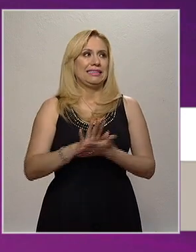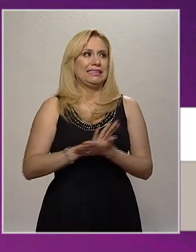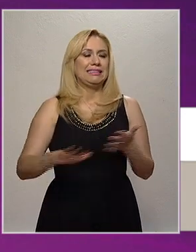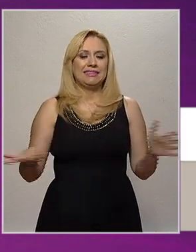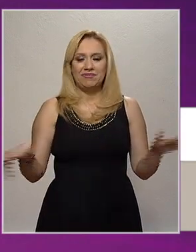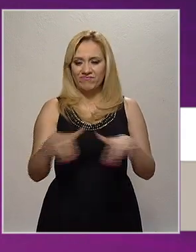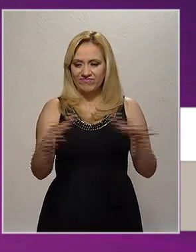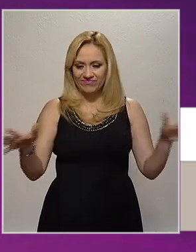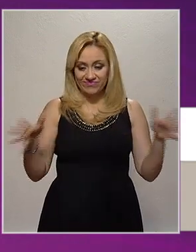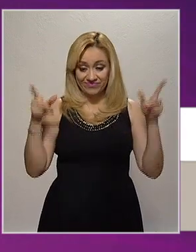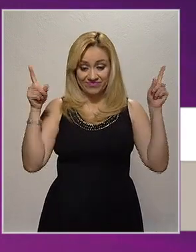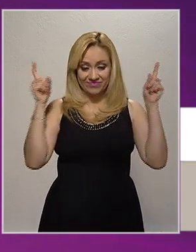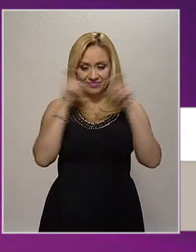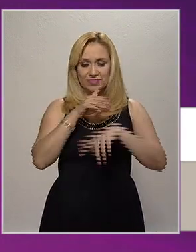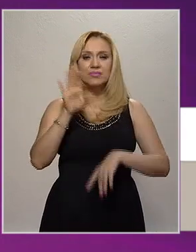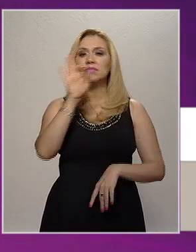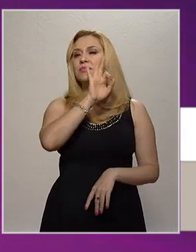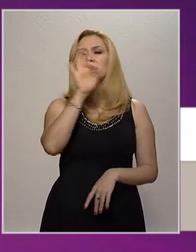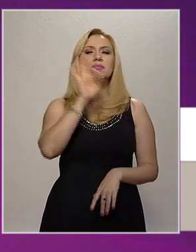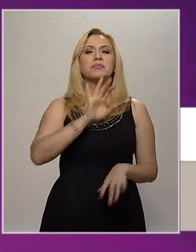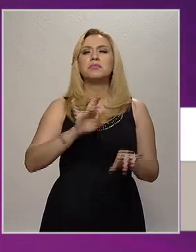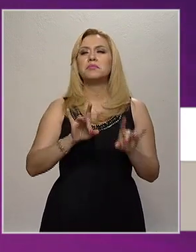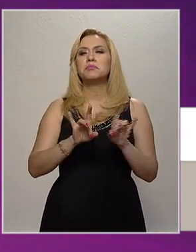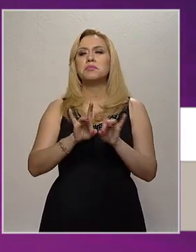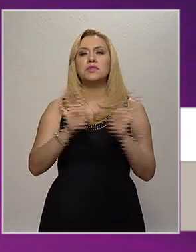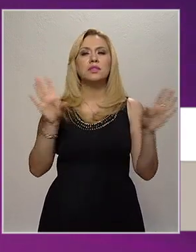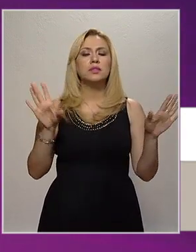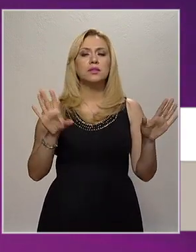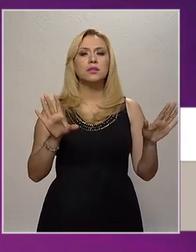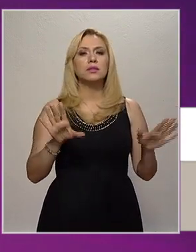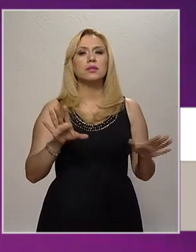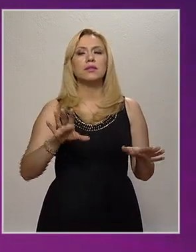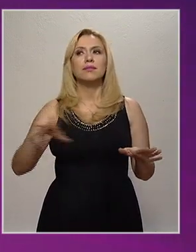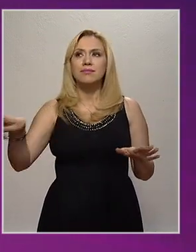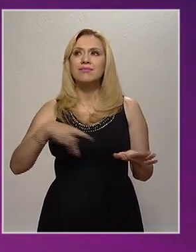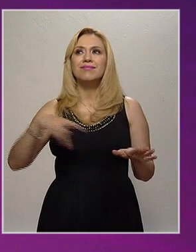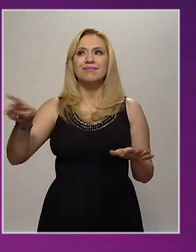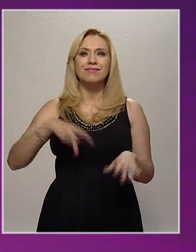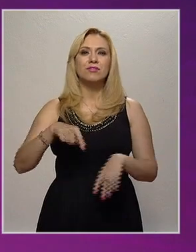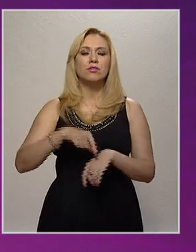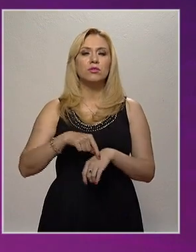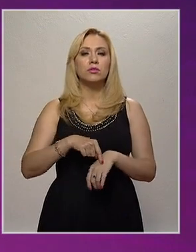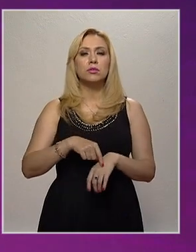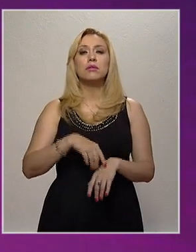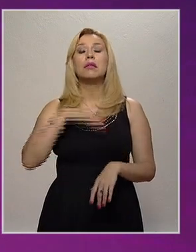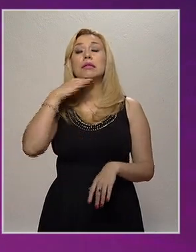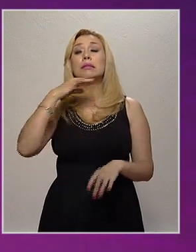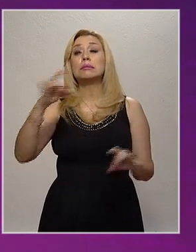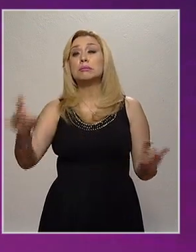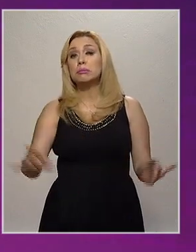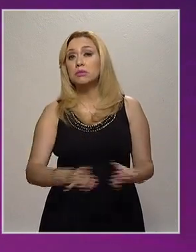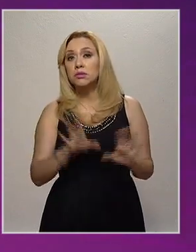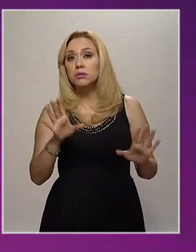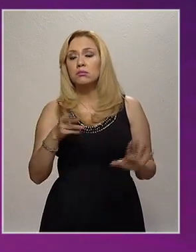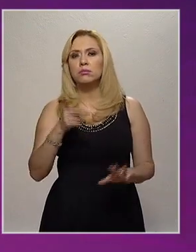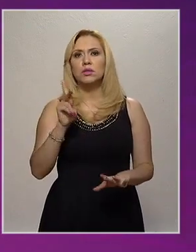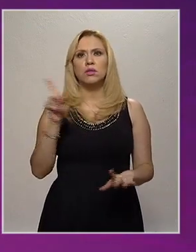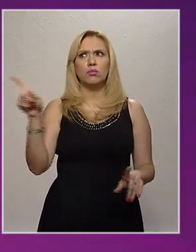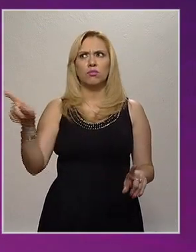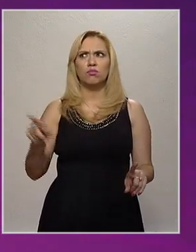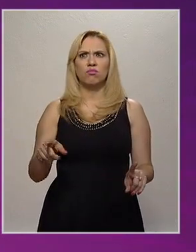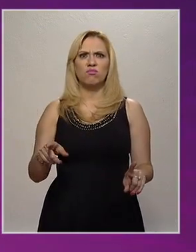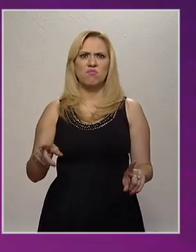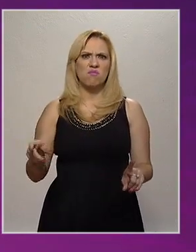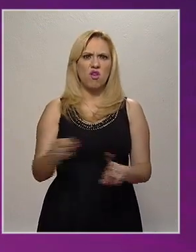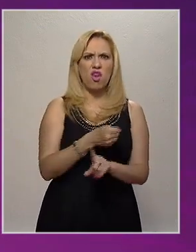una negligencia médica puede ocurrir en cualquier momento durante el tratamiento médico, pero la violencia obstétrica ocurre en un momento muy específico